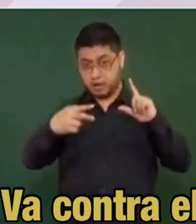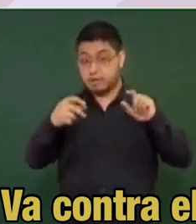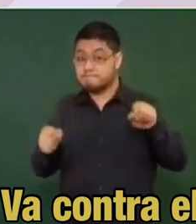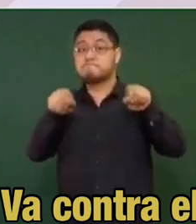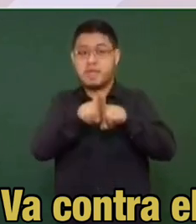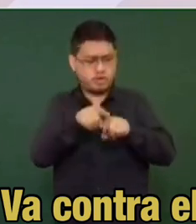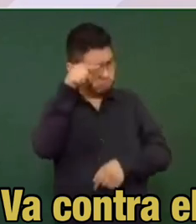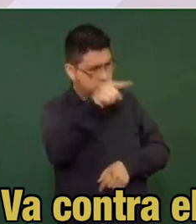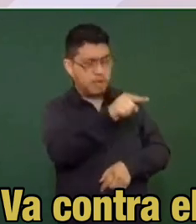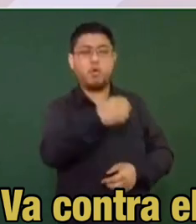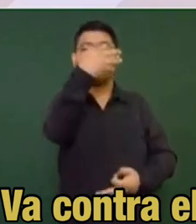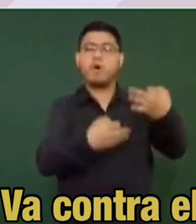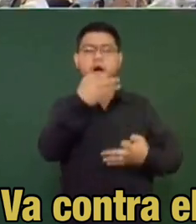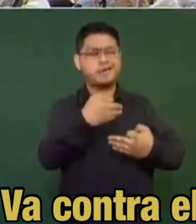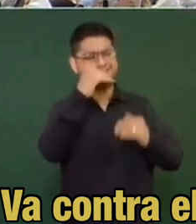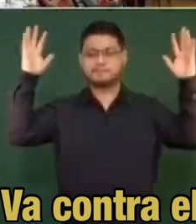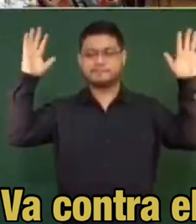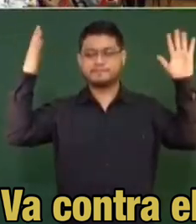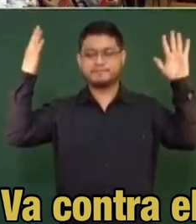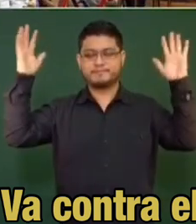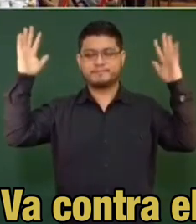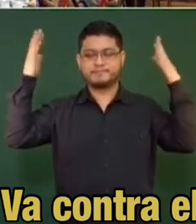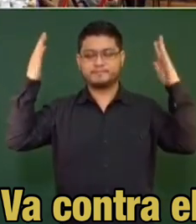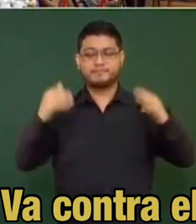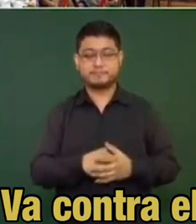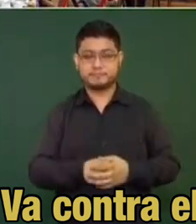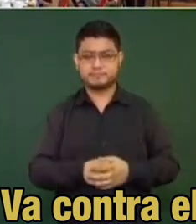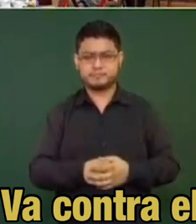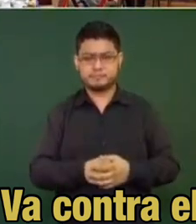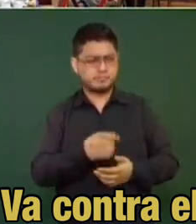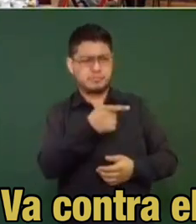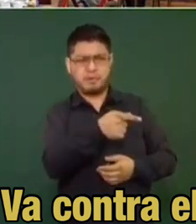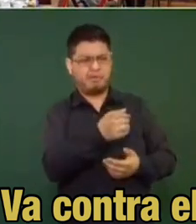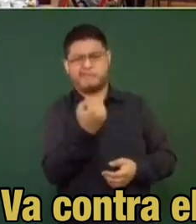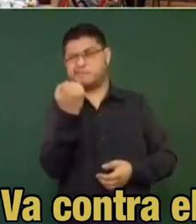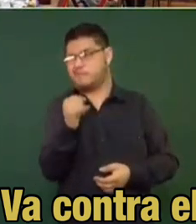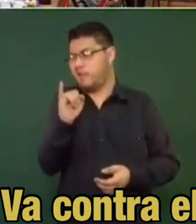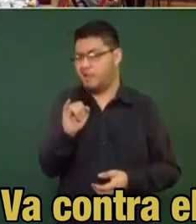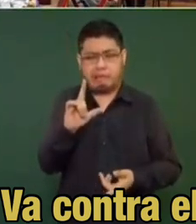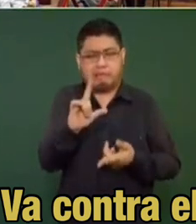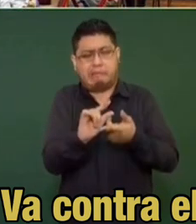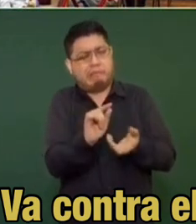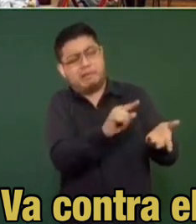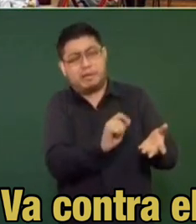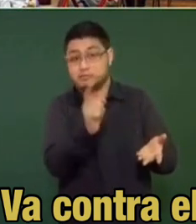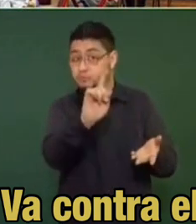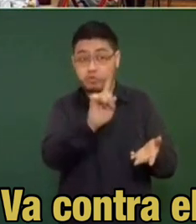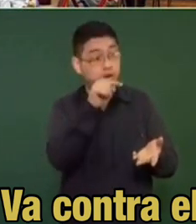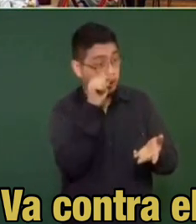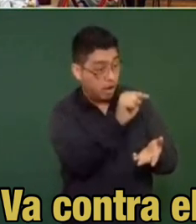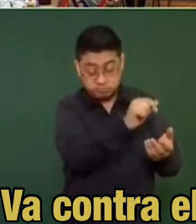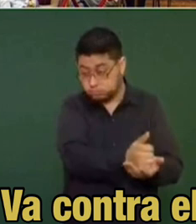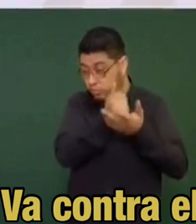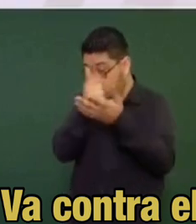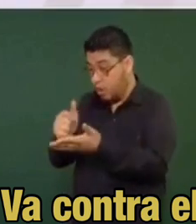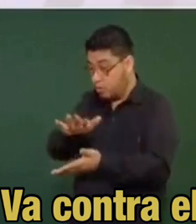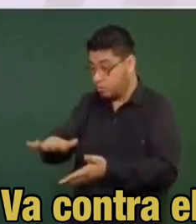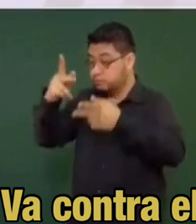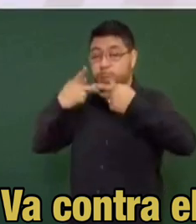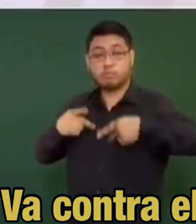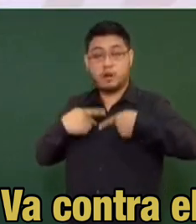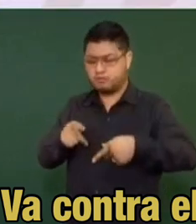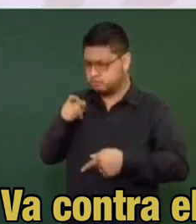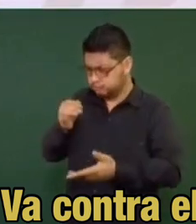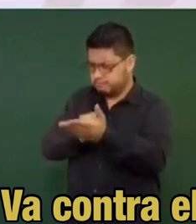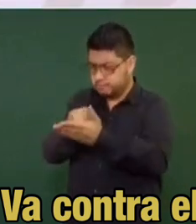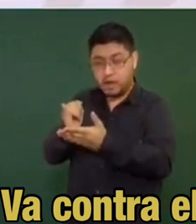que elegir a los jueces, magistrados y ministros. No es cosa menor. Los impartidores de justicia deben servir al pueblo, a sus causas y a